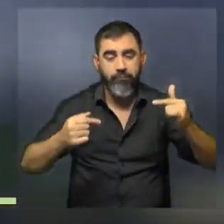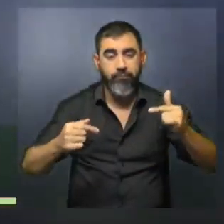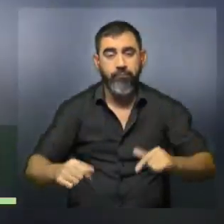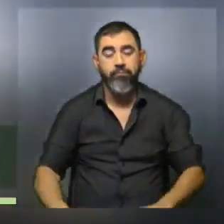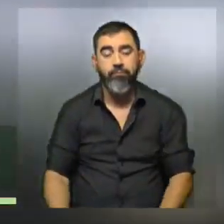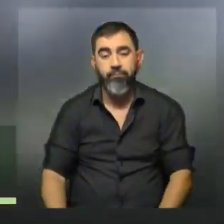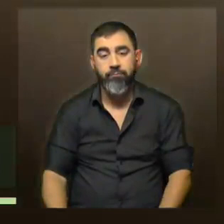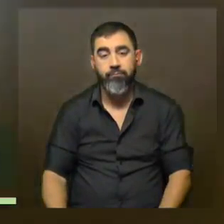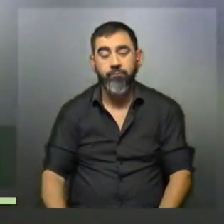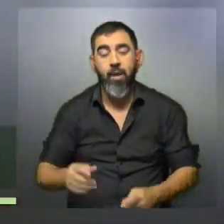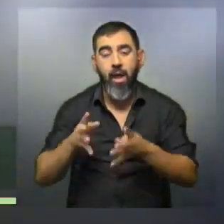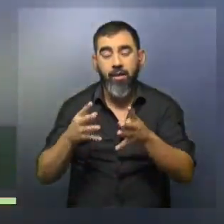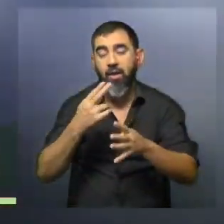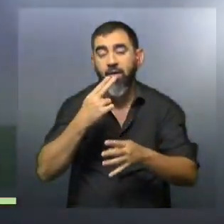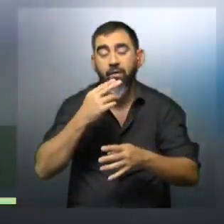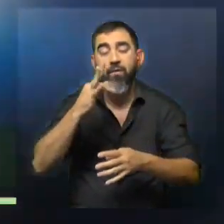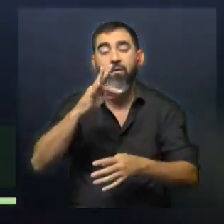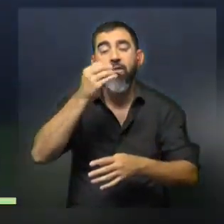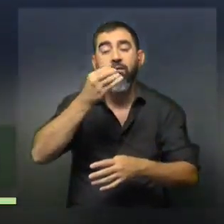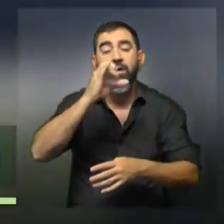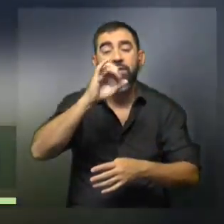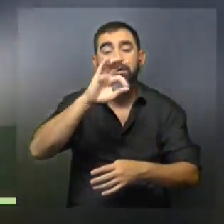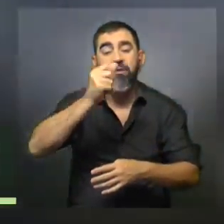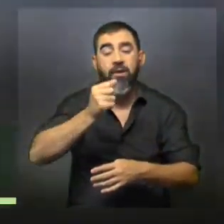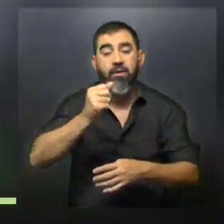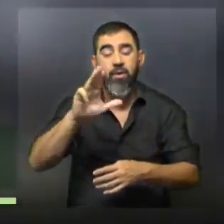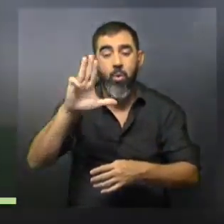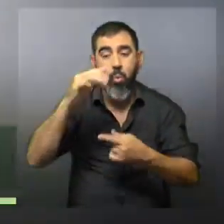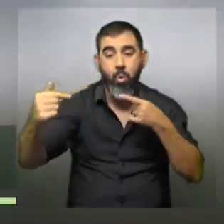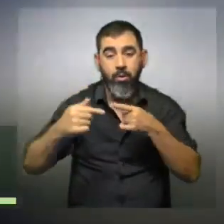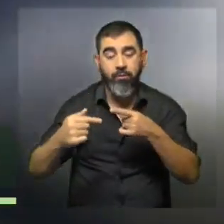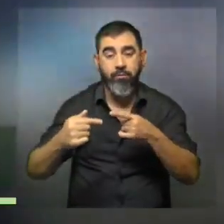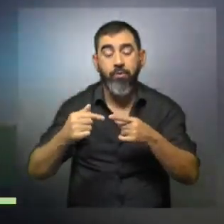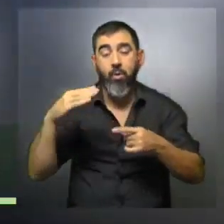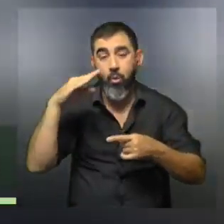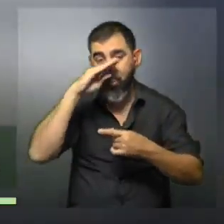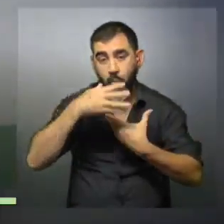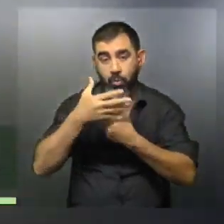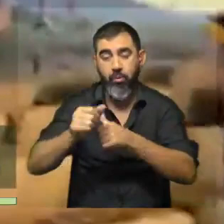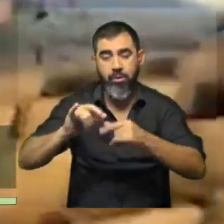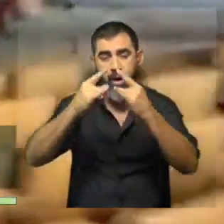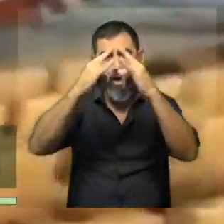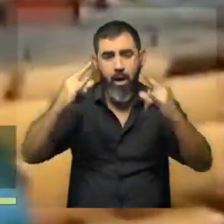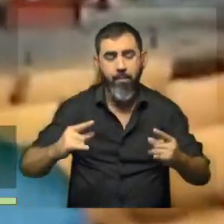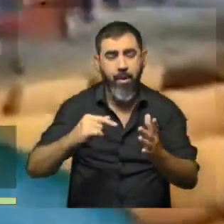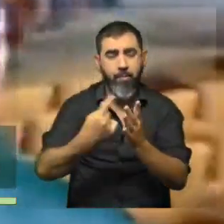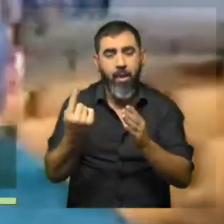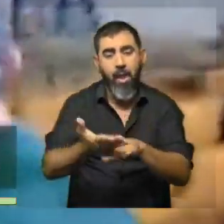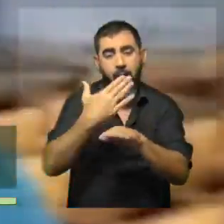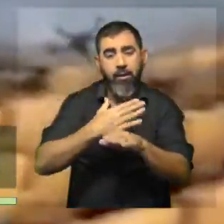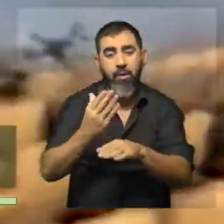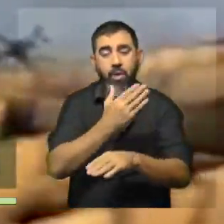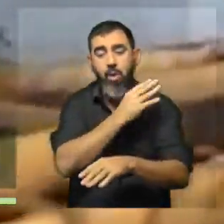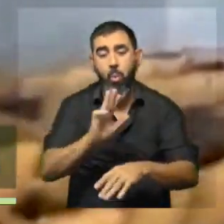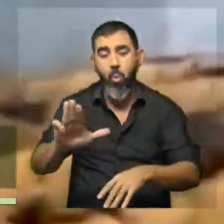una acción calificada como ataque fascista por parte del presidente Lula de Silva Los Seguidores de bolsonaros ya habían acampado en Brasilia previo a la Asunción